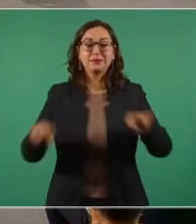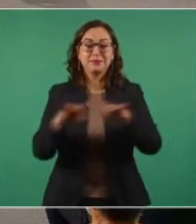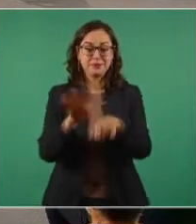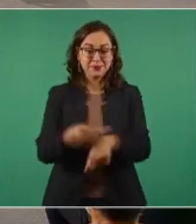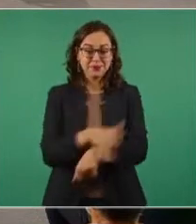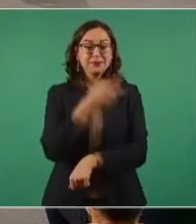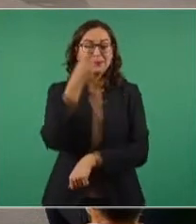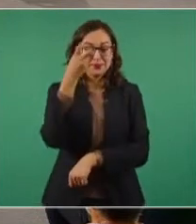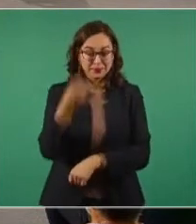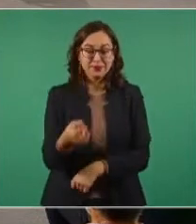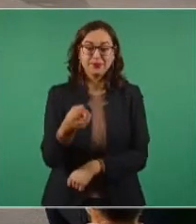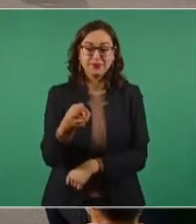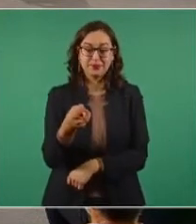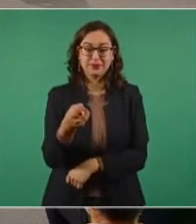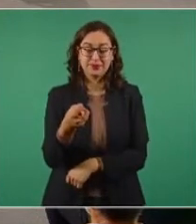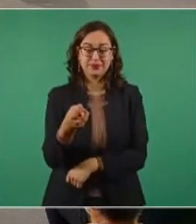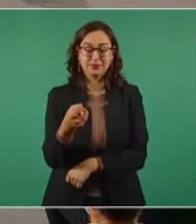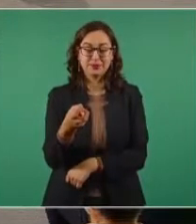es